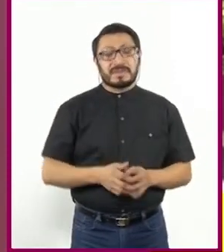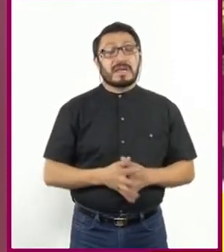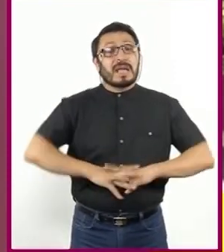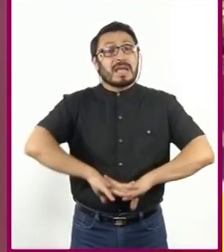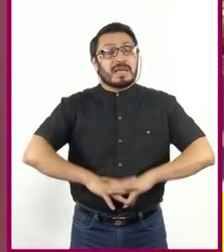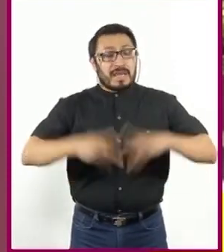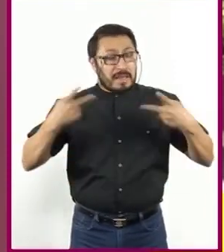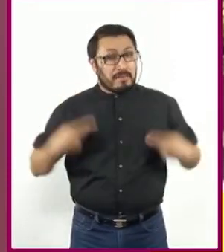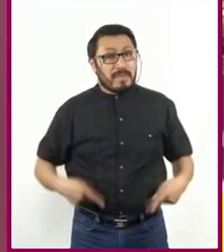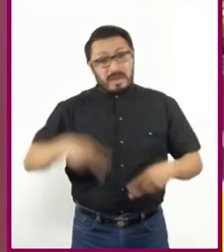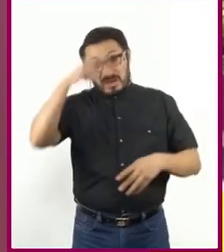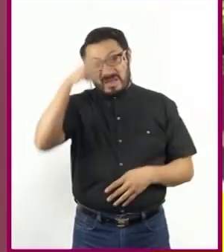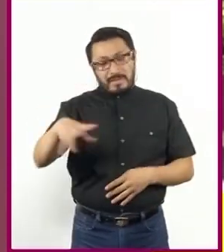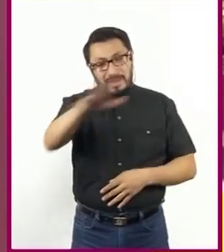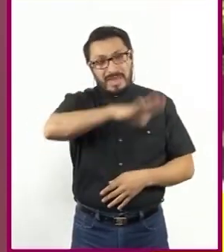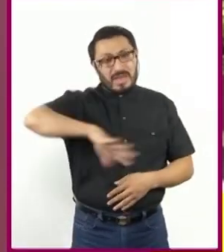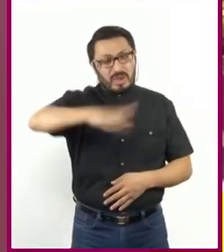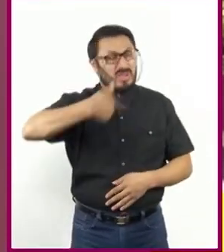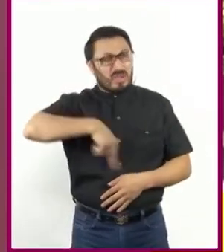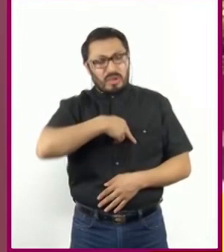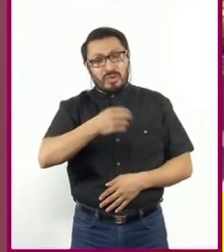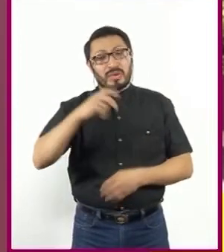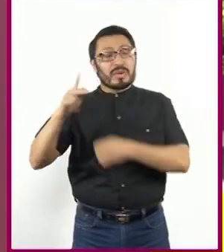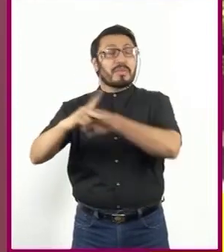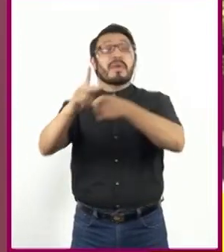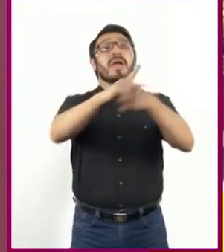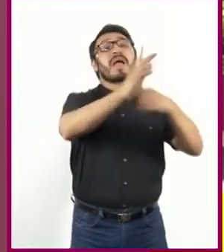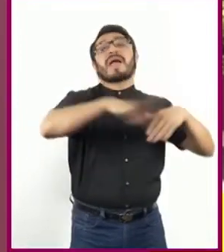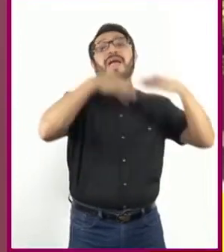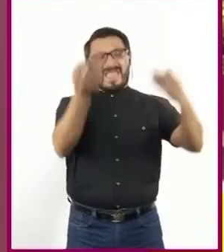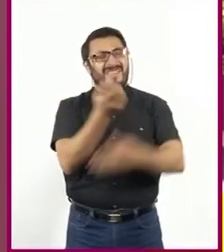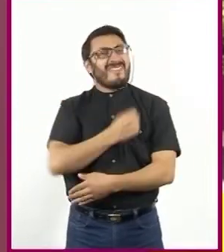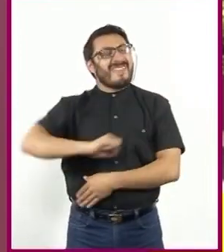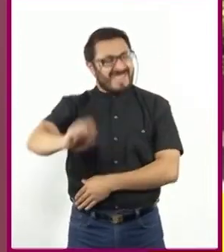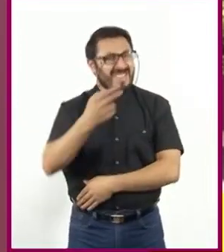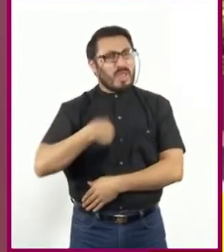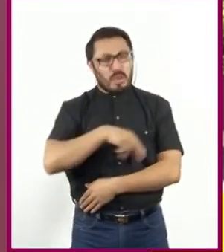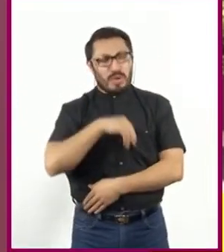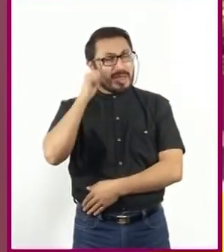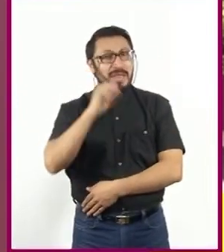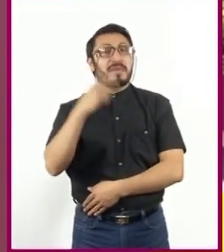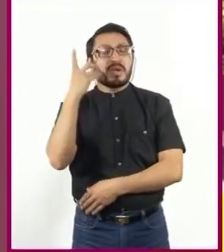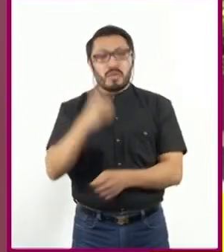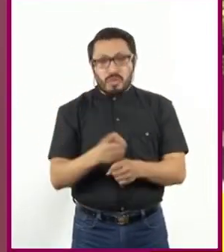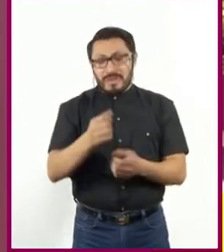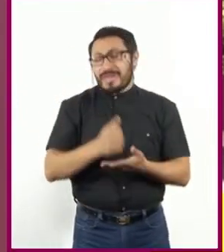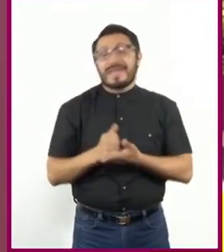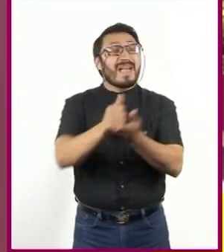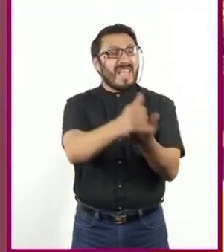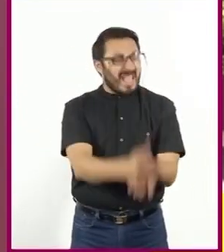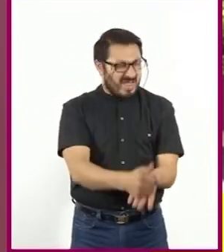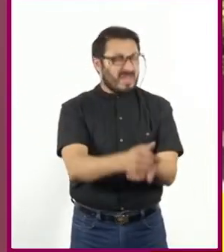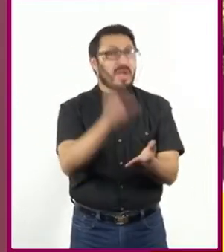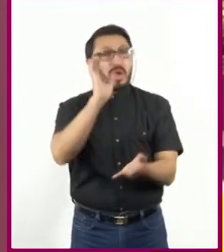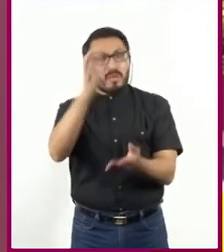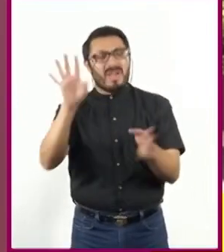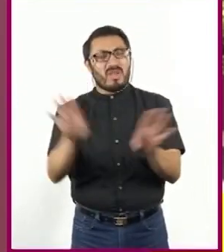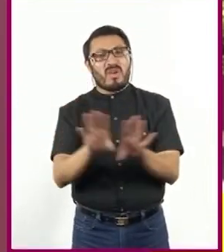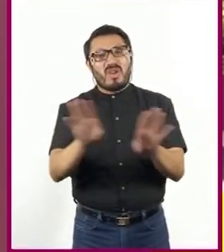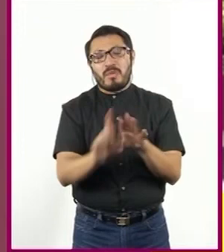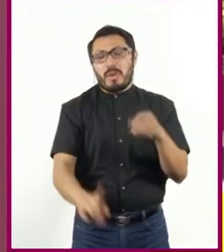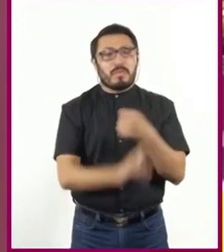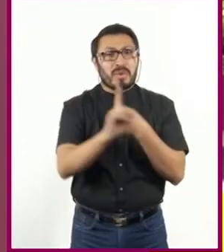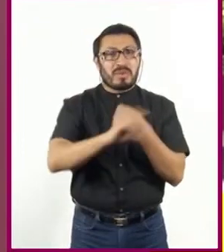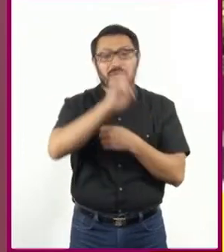mexicanos somos famosos en otros países por la gran voluntad de ayudar cuando enfrentamos algún tipo de desastre,